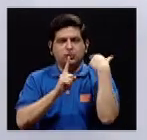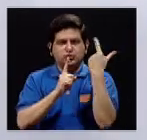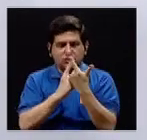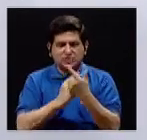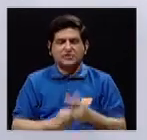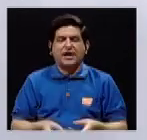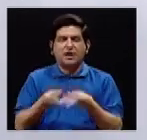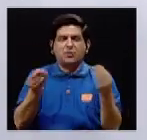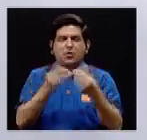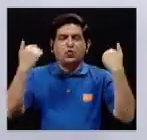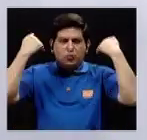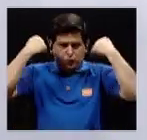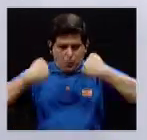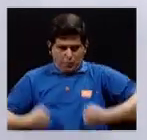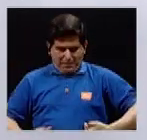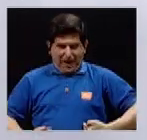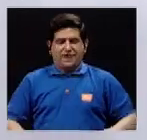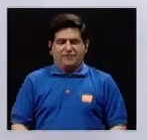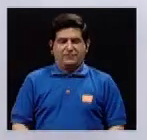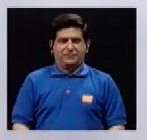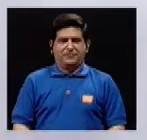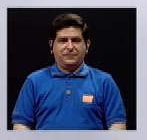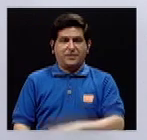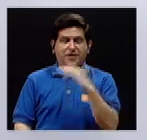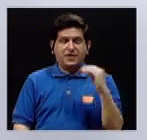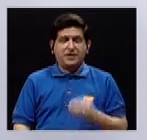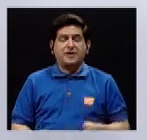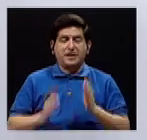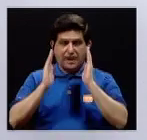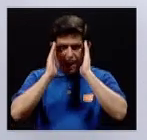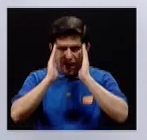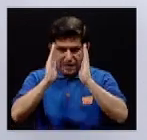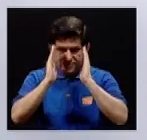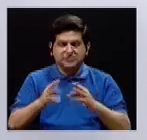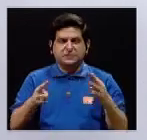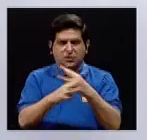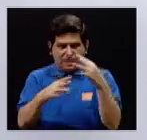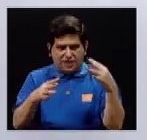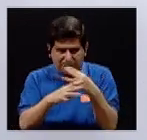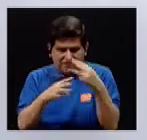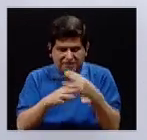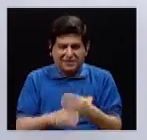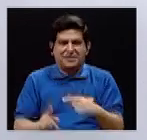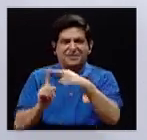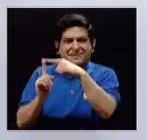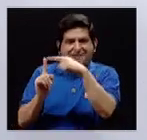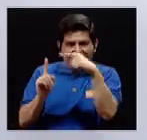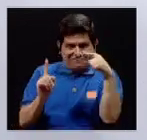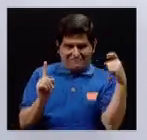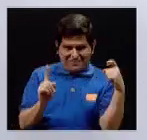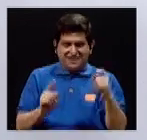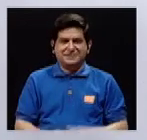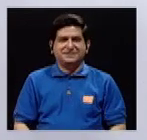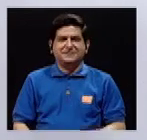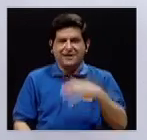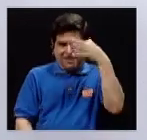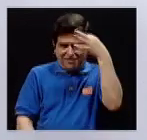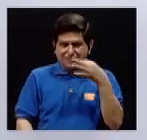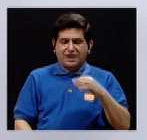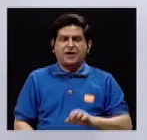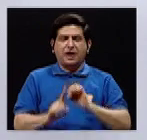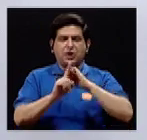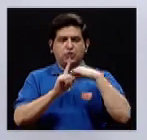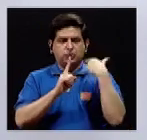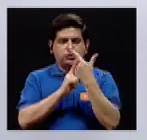y como un producto humano y de dar un abordaje a las matemáticas desde una postura